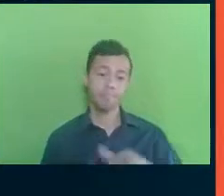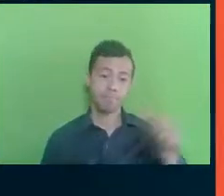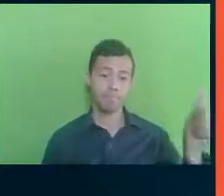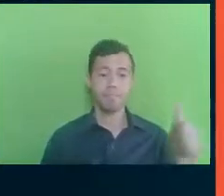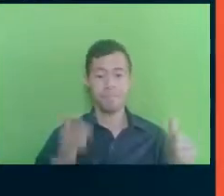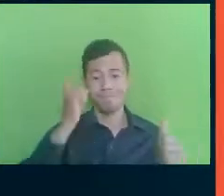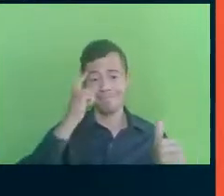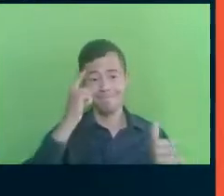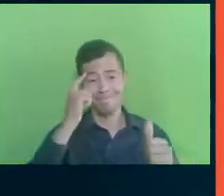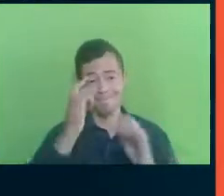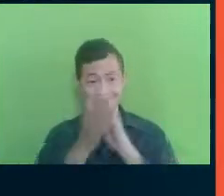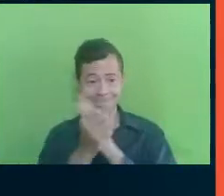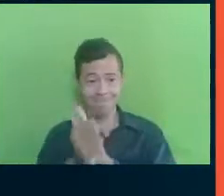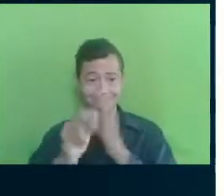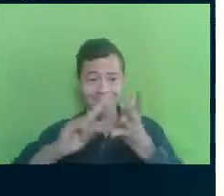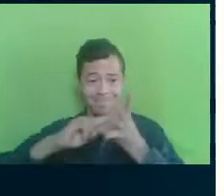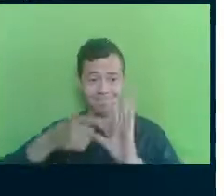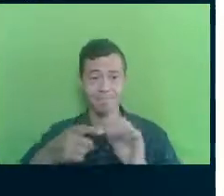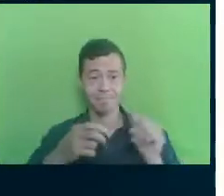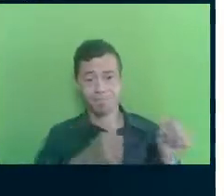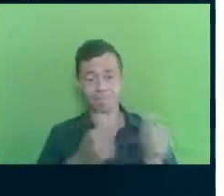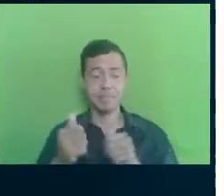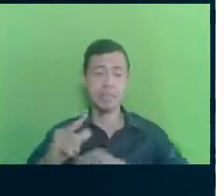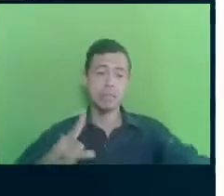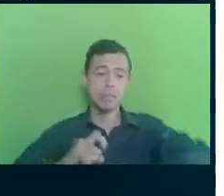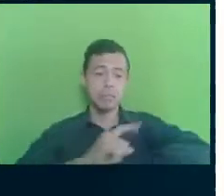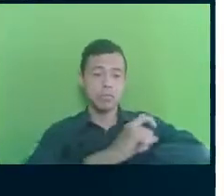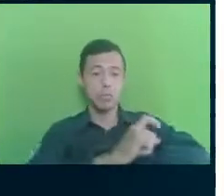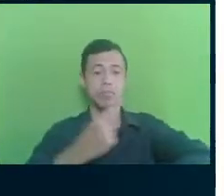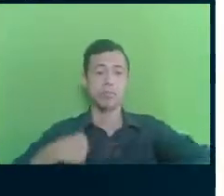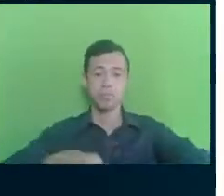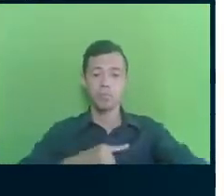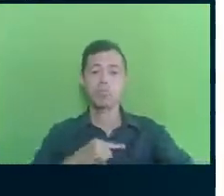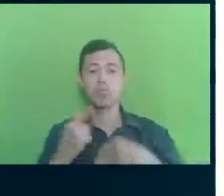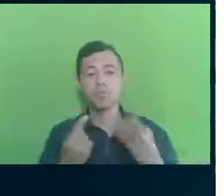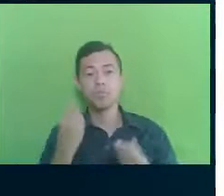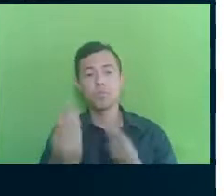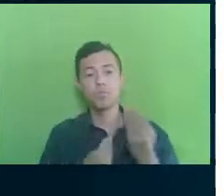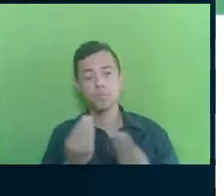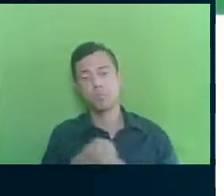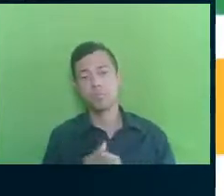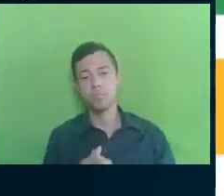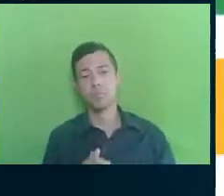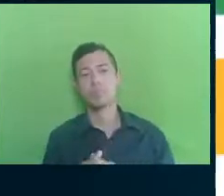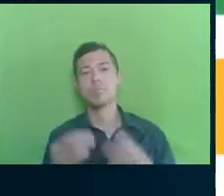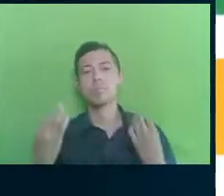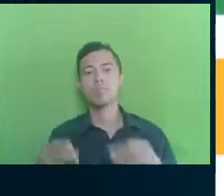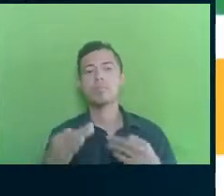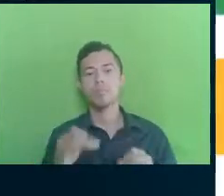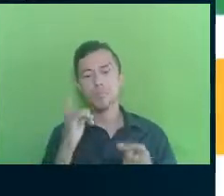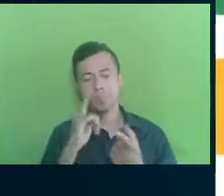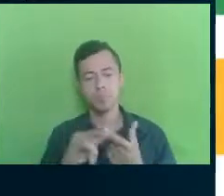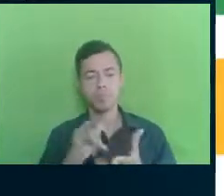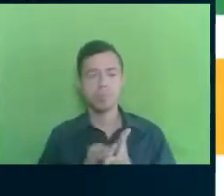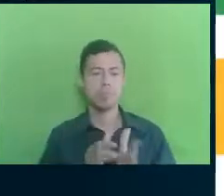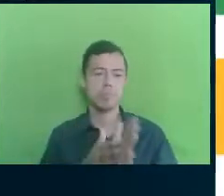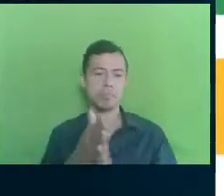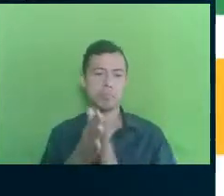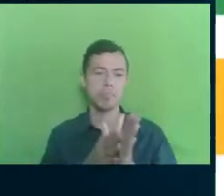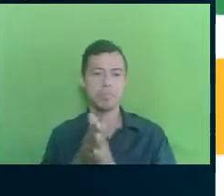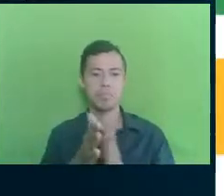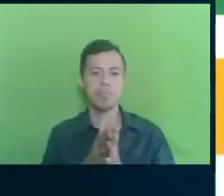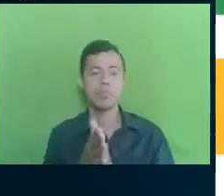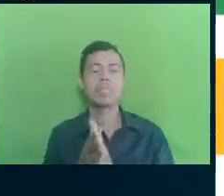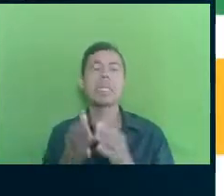inteligencia artificial dentro de Google o cómo la utilizamos nosotros, Recalco que lo que nosotros estamos buscando es que